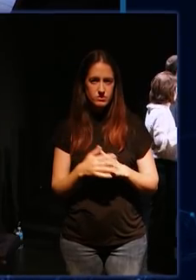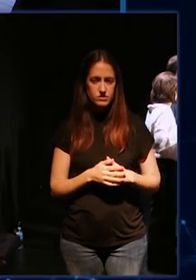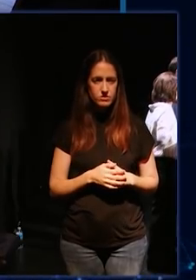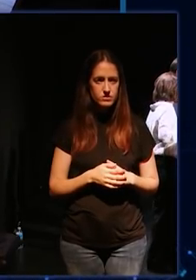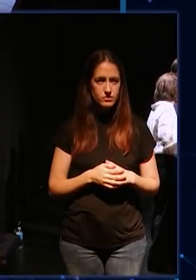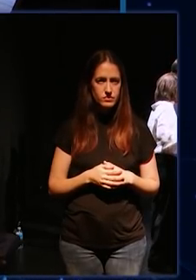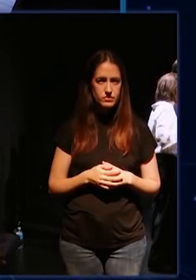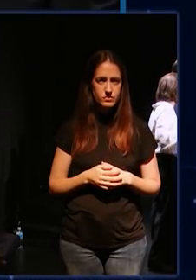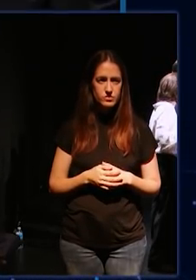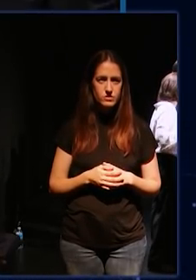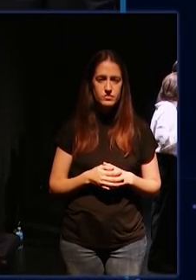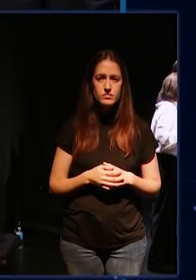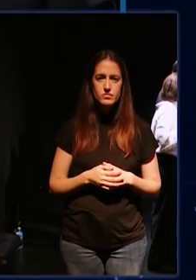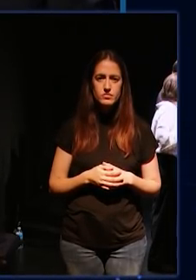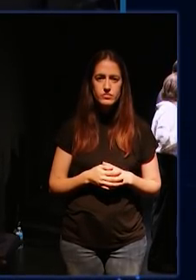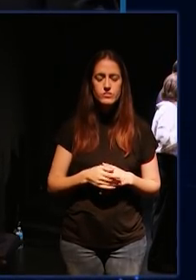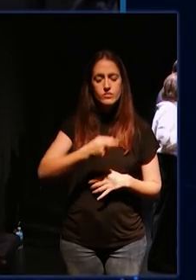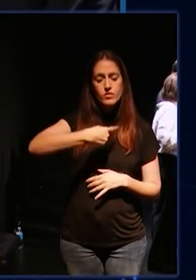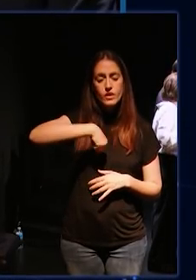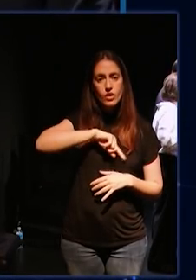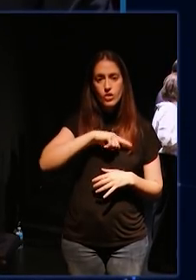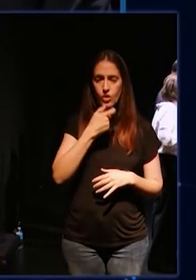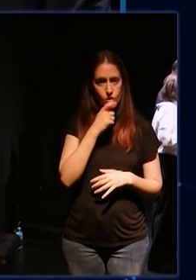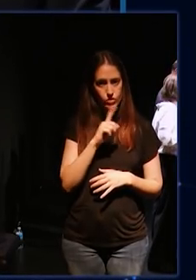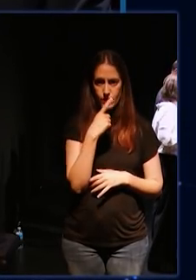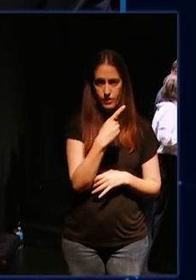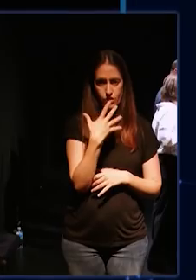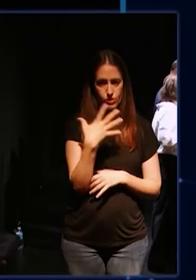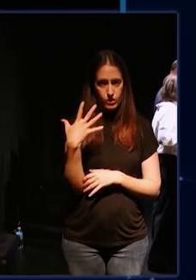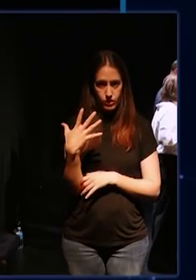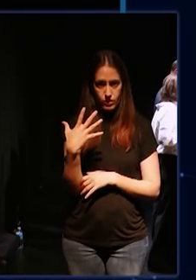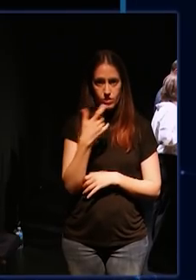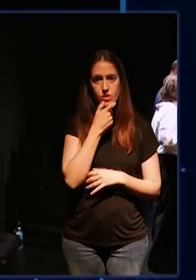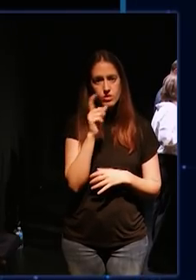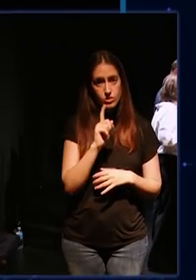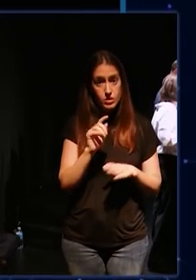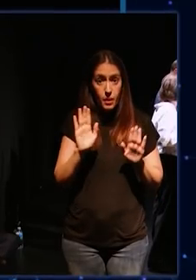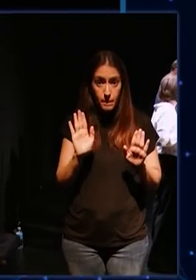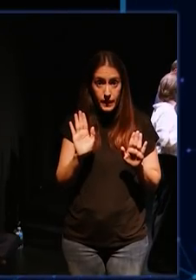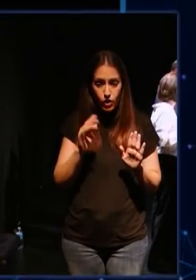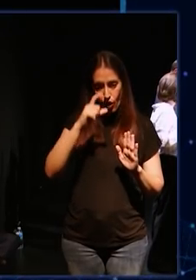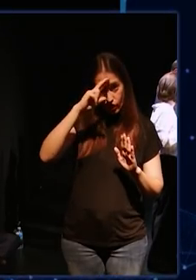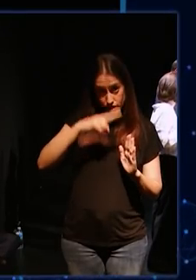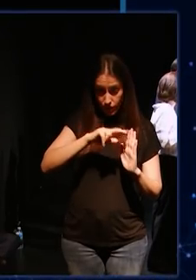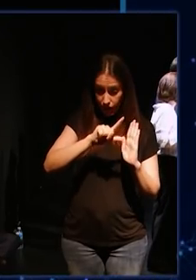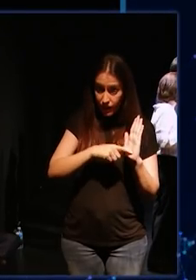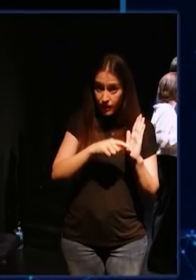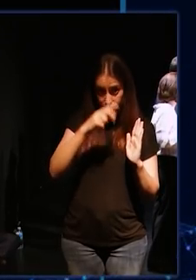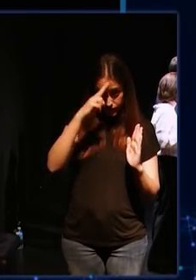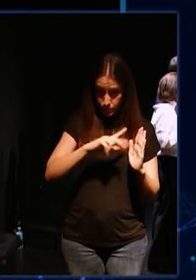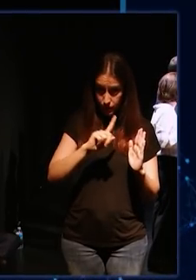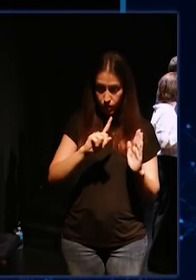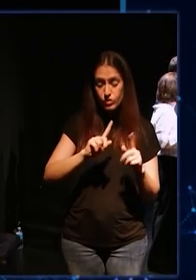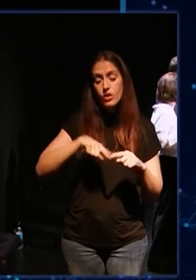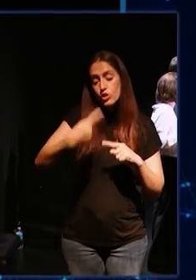pasan las cosas que pasan. A nosotros no nos gusta el 155 y, bueno, claro, pero si no se respeta la ley, pues ya digo, tiene